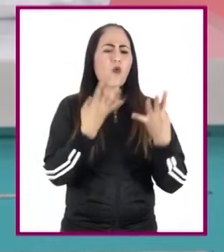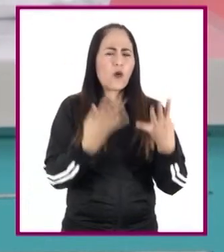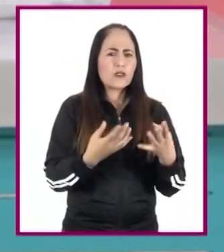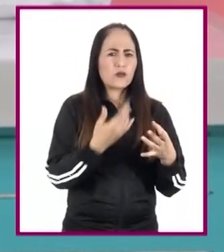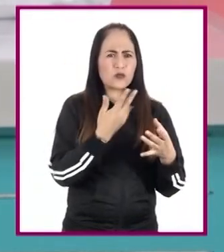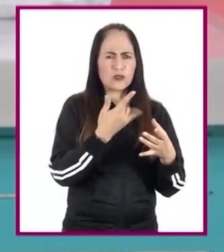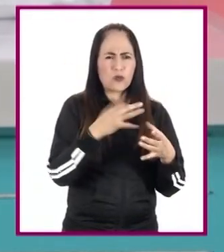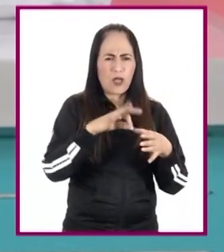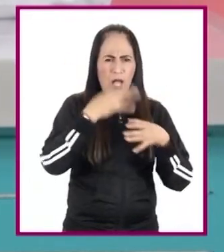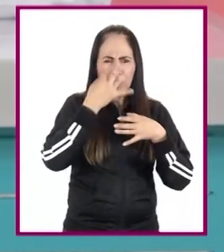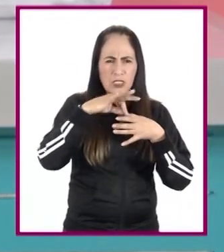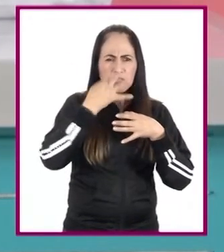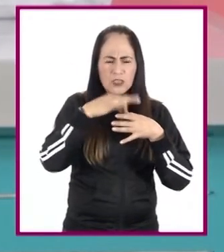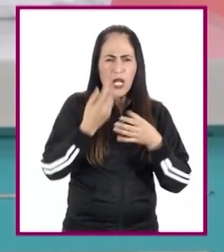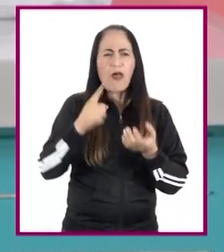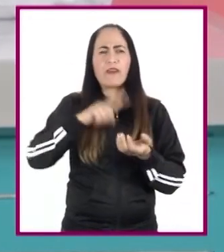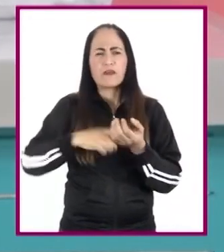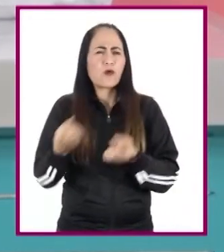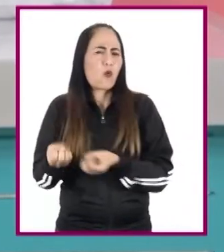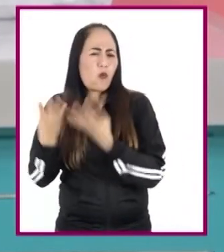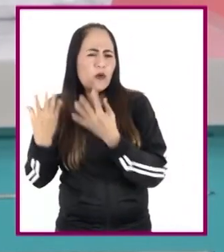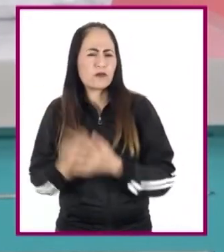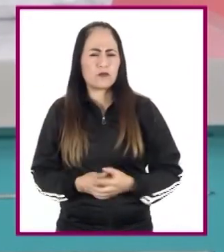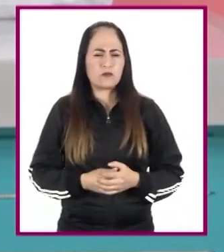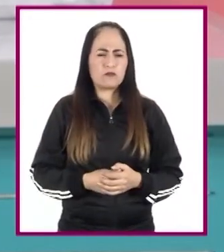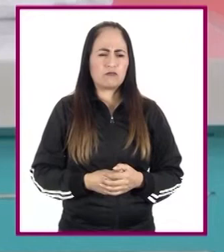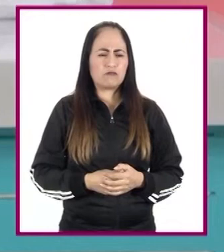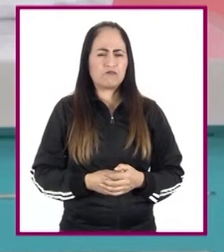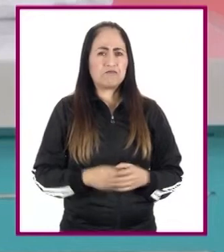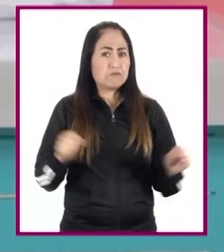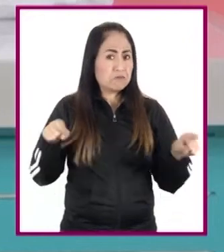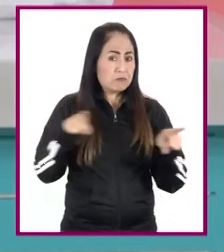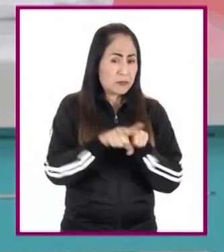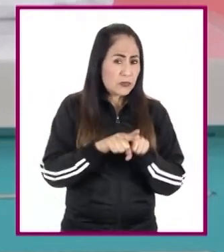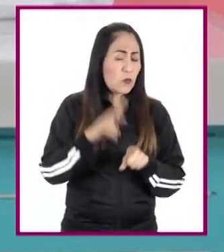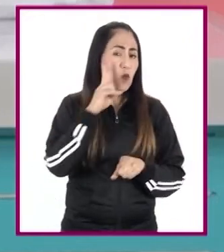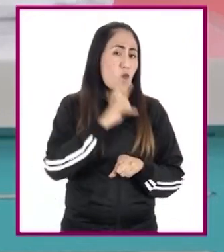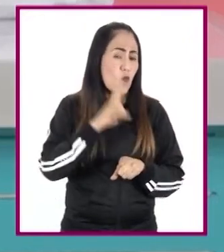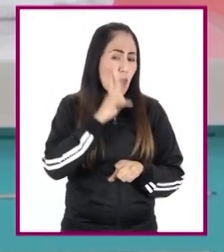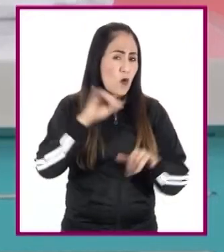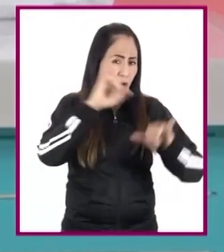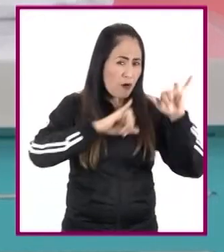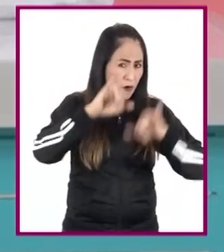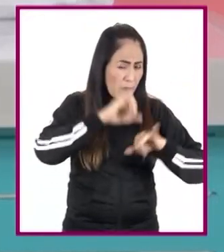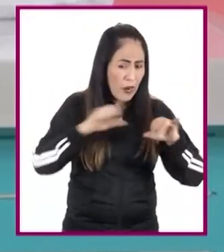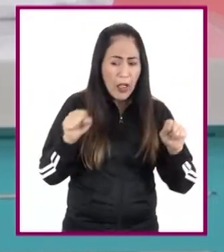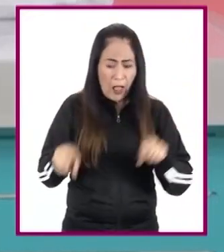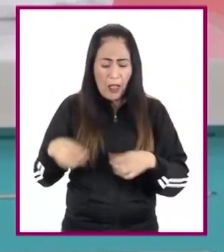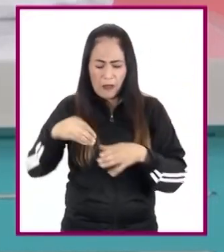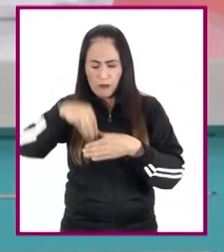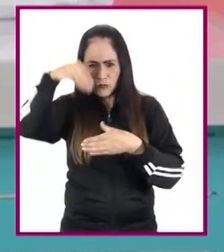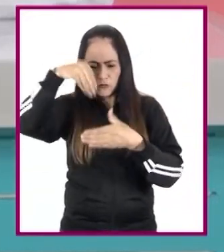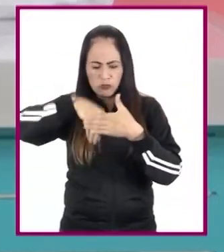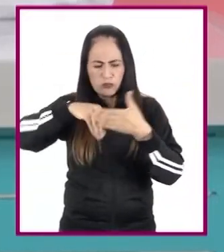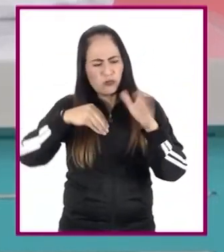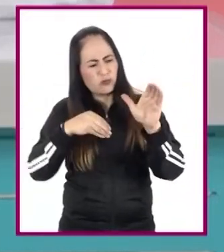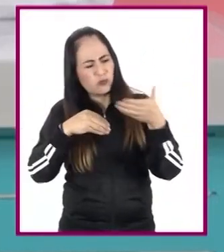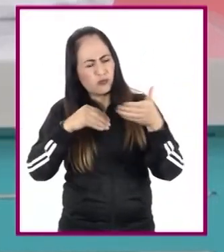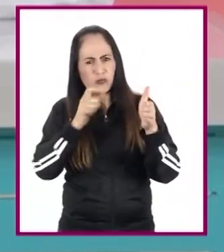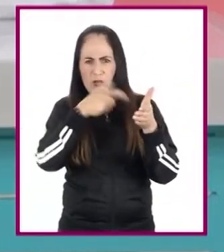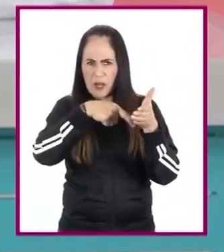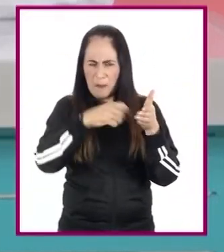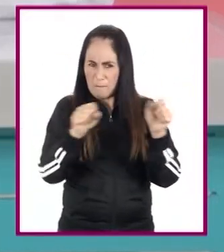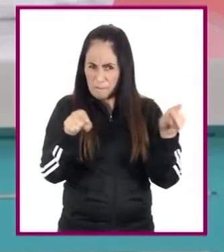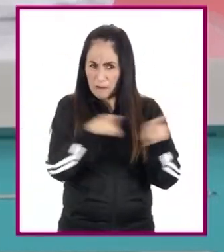frituras? ¿Será igual el valor obtenido en la actividad experimental que el indicado en la envoltura de las frituras? Esta